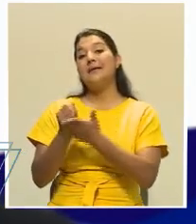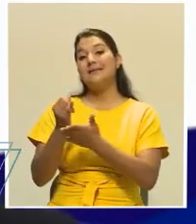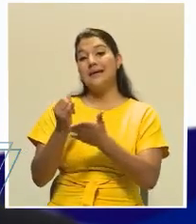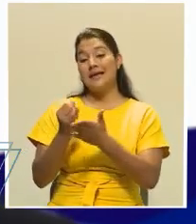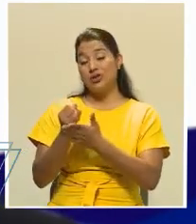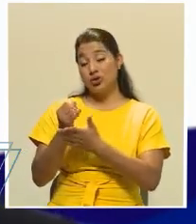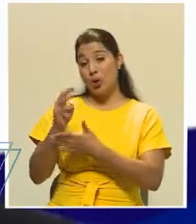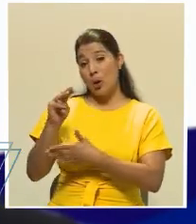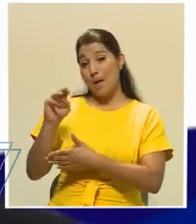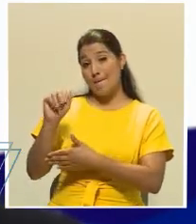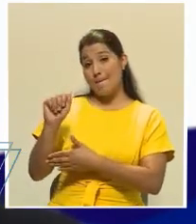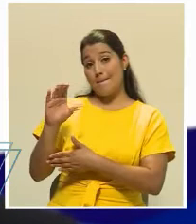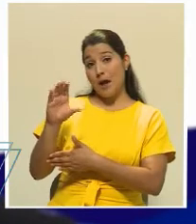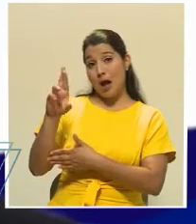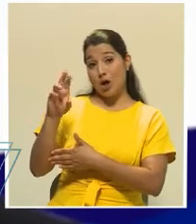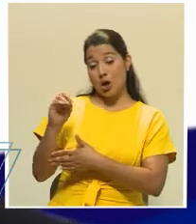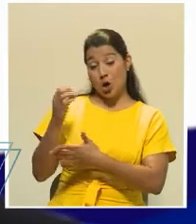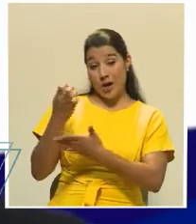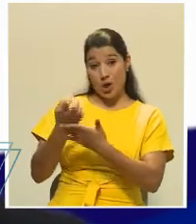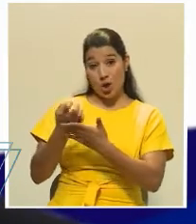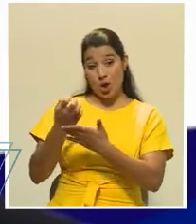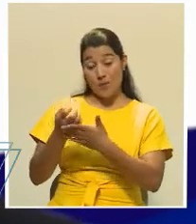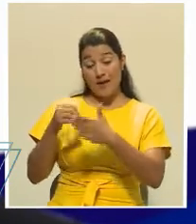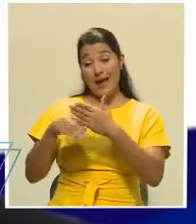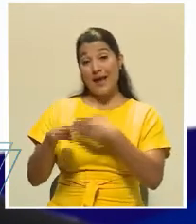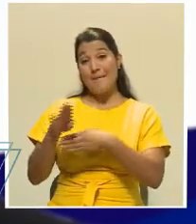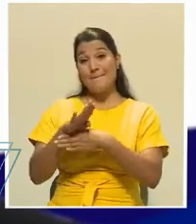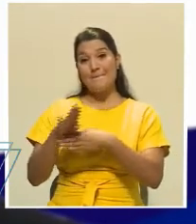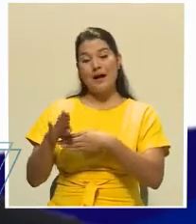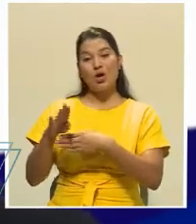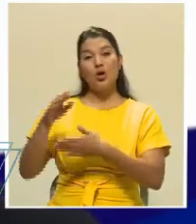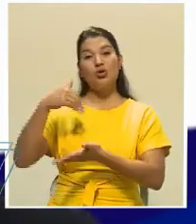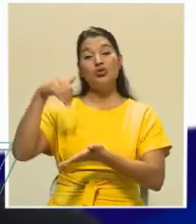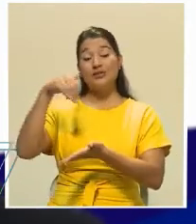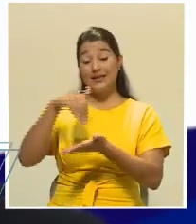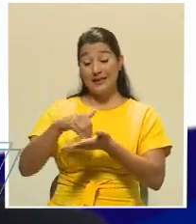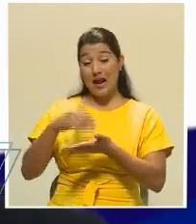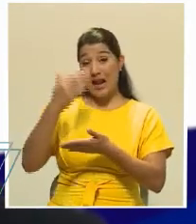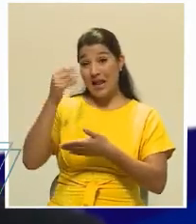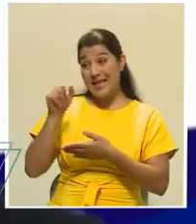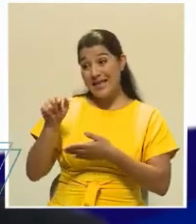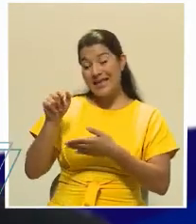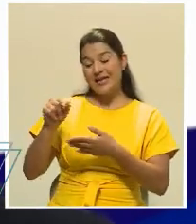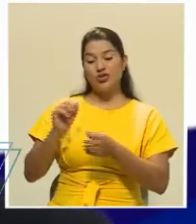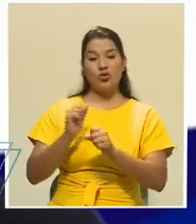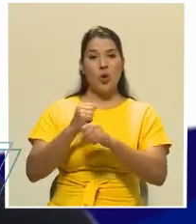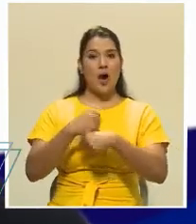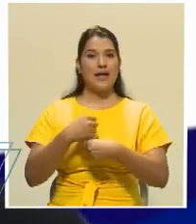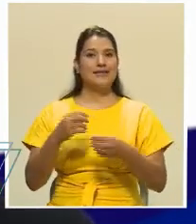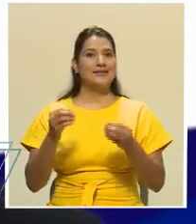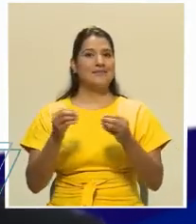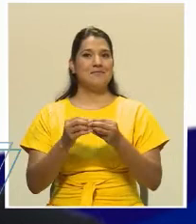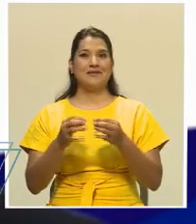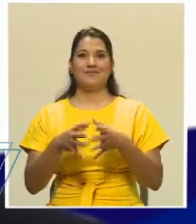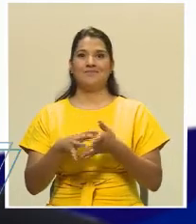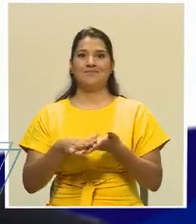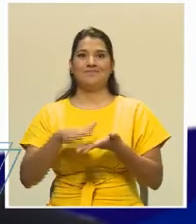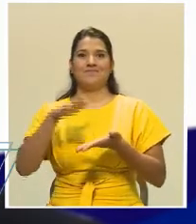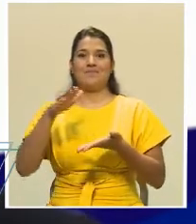que viene a profundizar más esos números, porque lo que están diciendo es que en vez de decrecer en